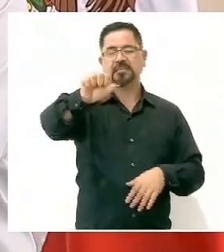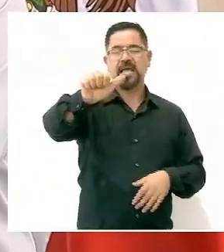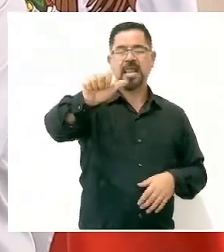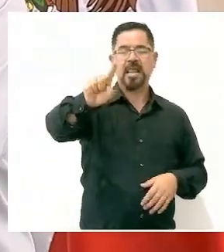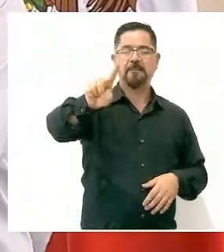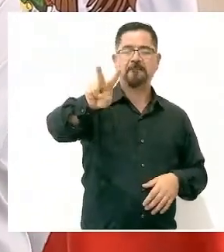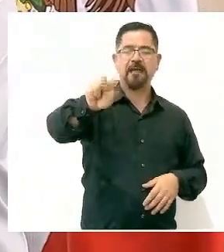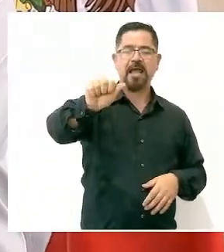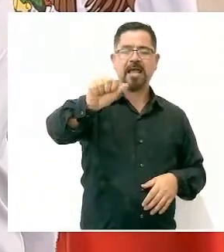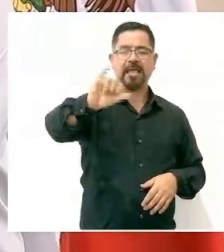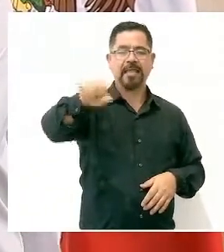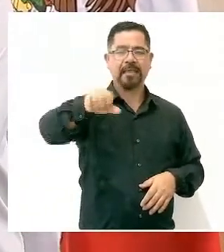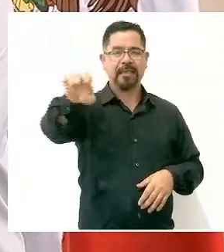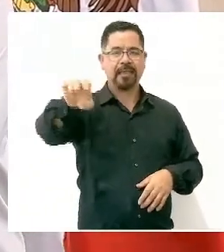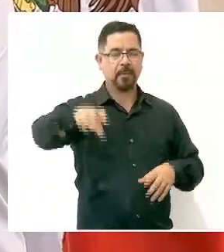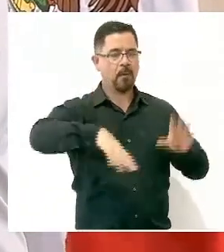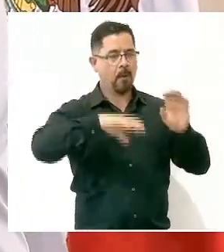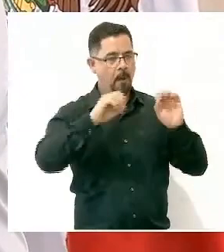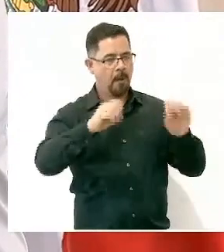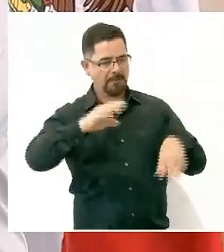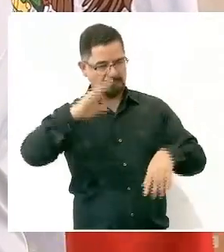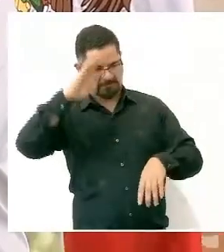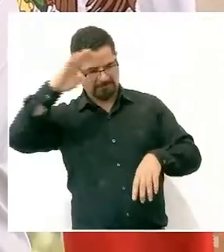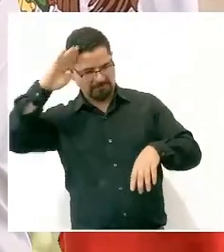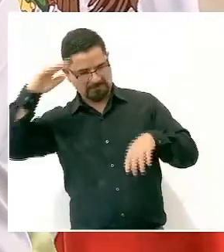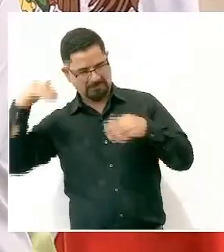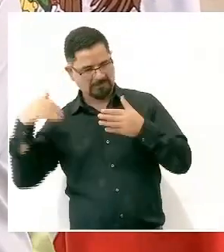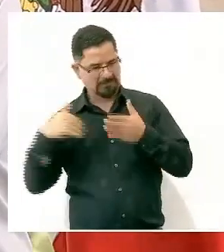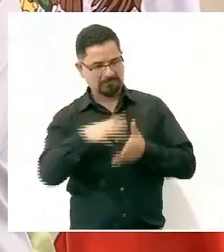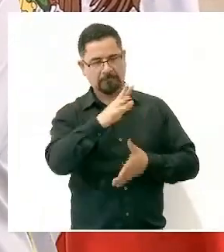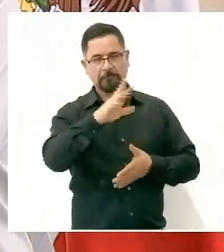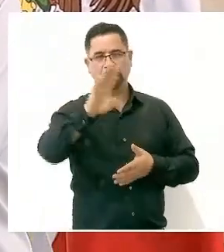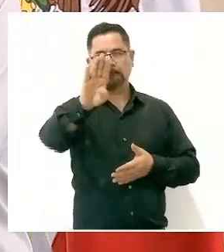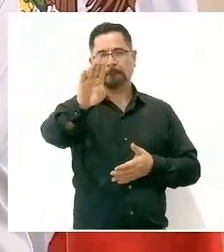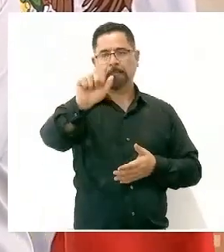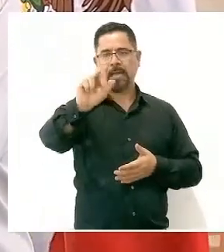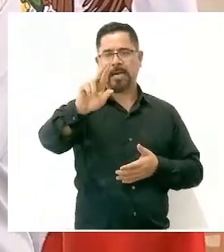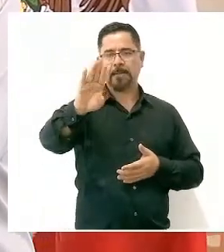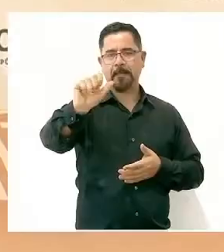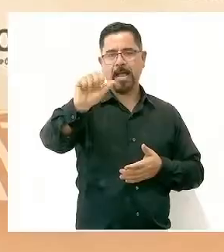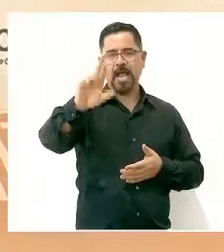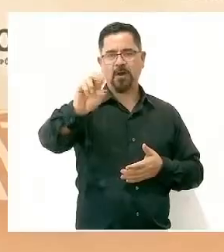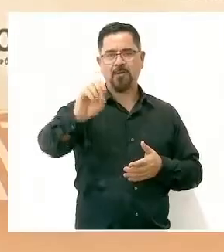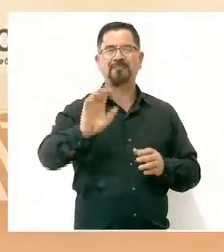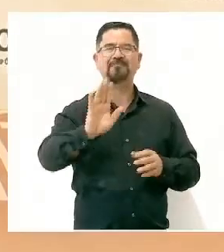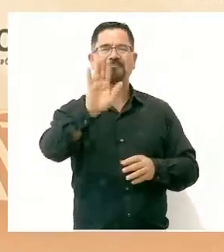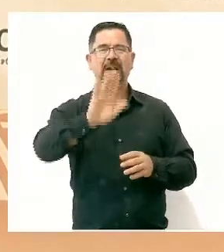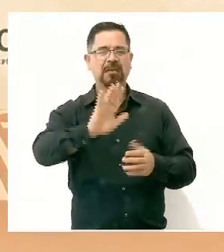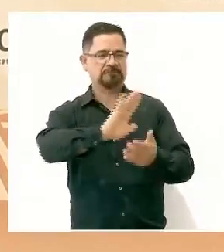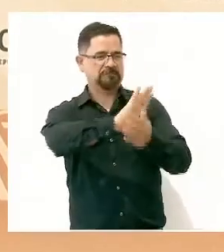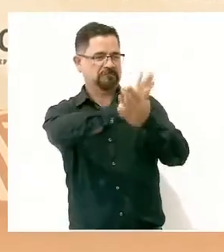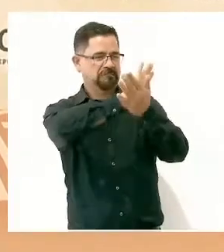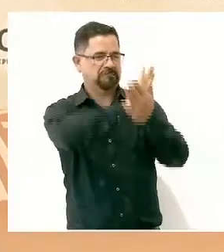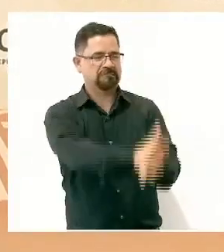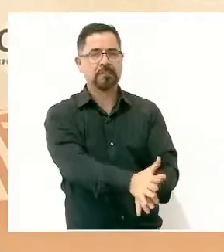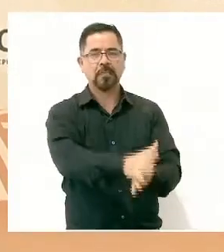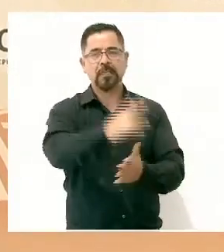con esa concepción racista que se